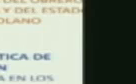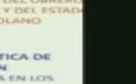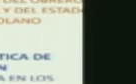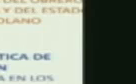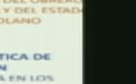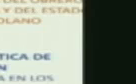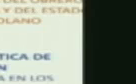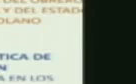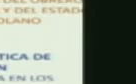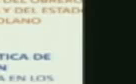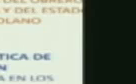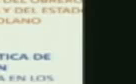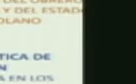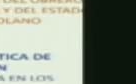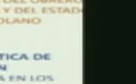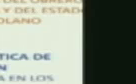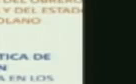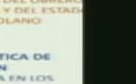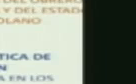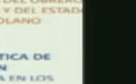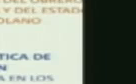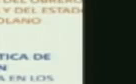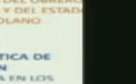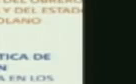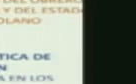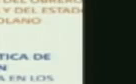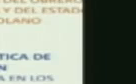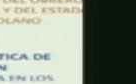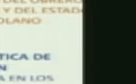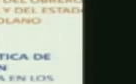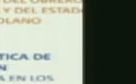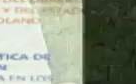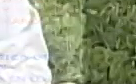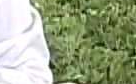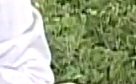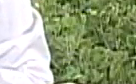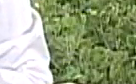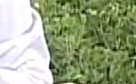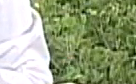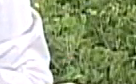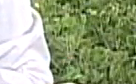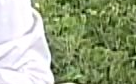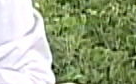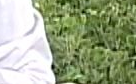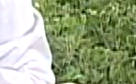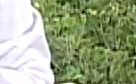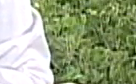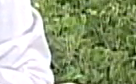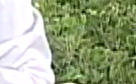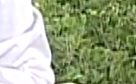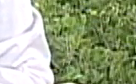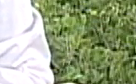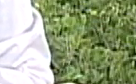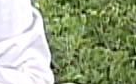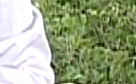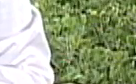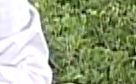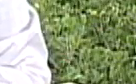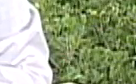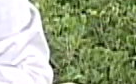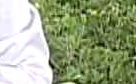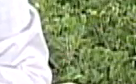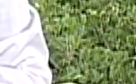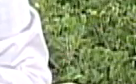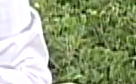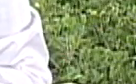la Gran Caracas, hoy se van a incorporar 50 BRICOC que van a buscar la solución y